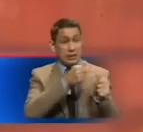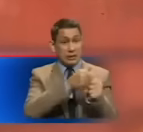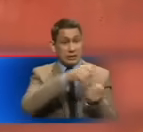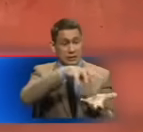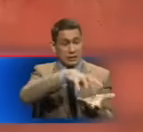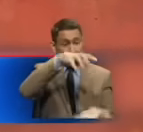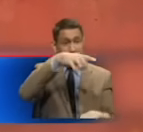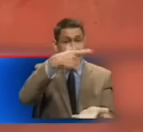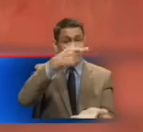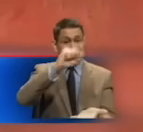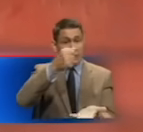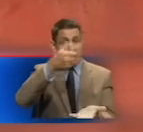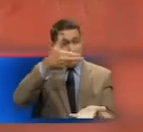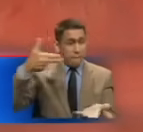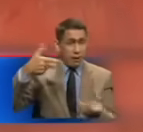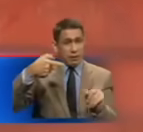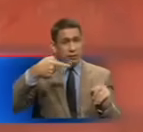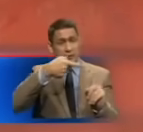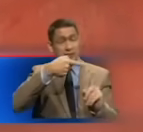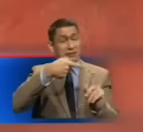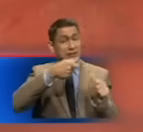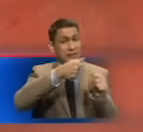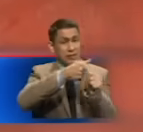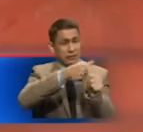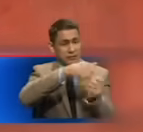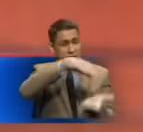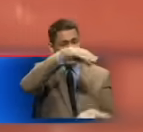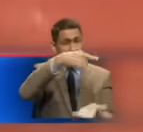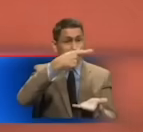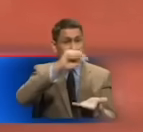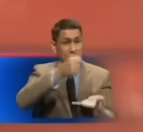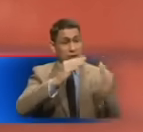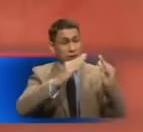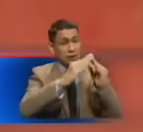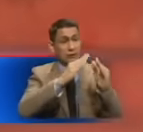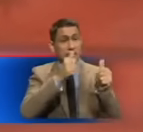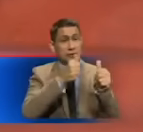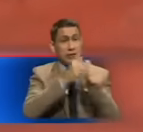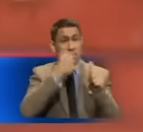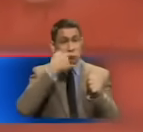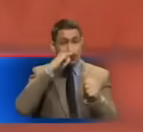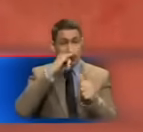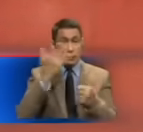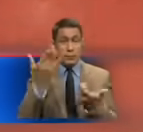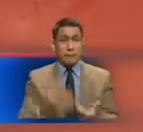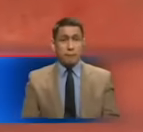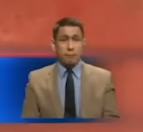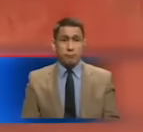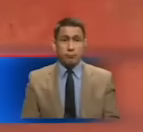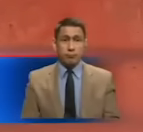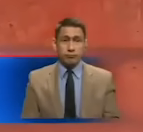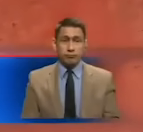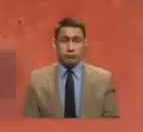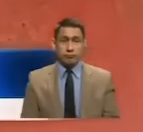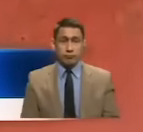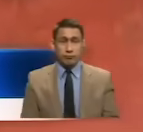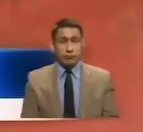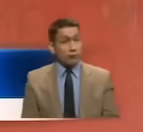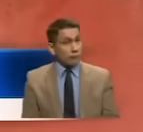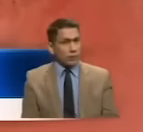no le dio, nos salvamos de eso, porque igual adentro nosotros tenemos niños pequeños. O sea, si hubiesen impactado al tanque de gas, ustedes hubiesen explotado.